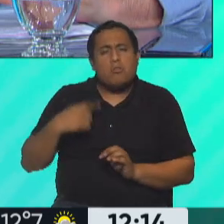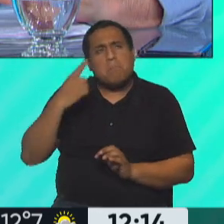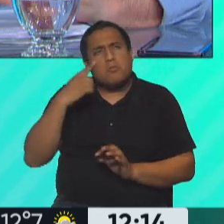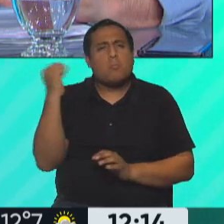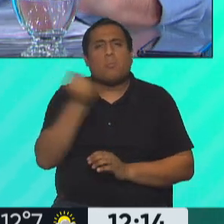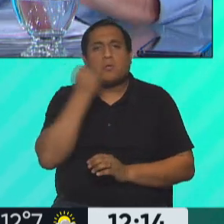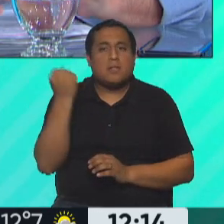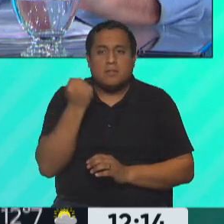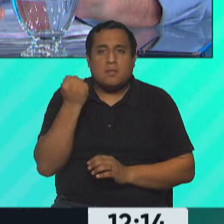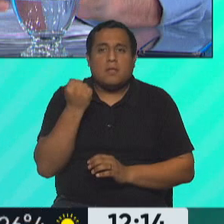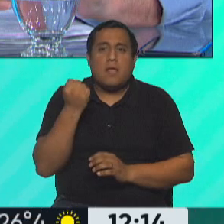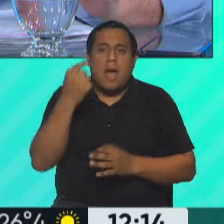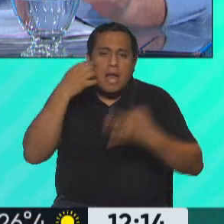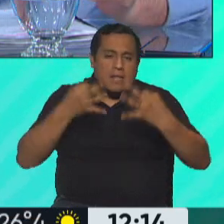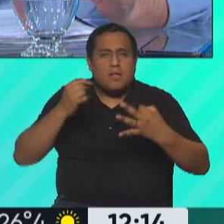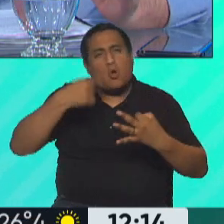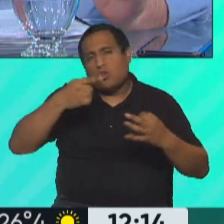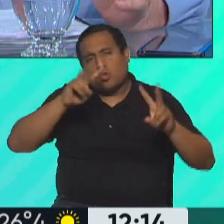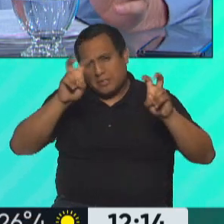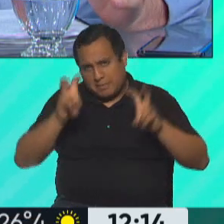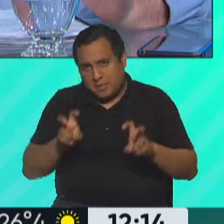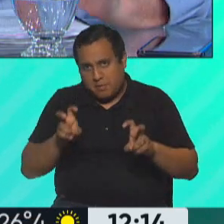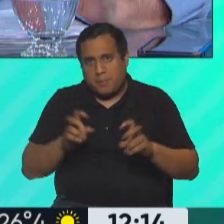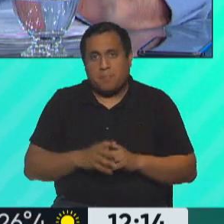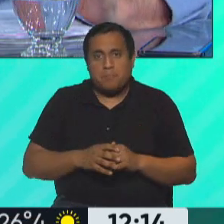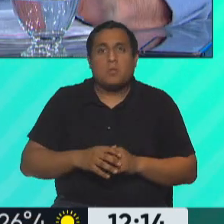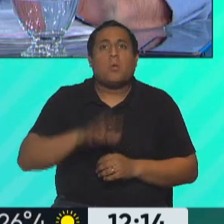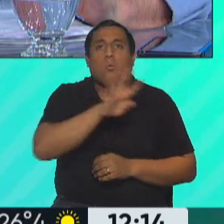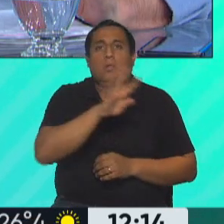importante analizar algunas otras cuestiones también. Fueron